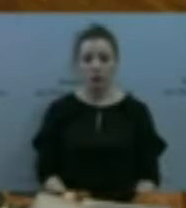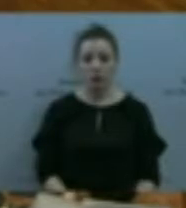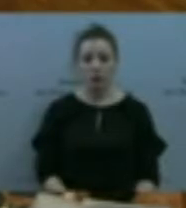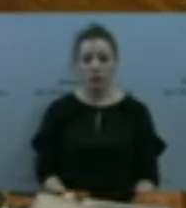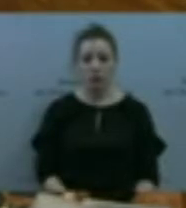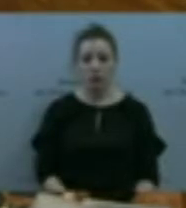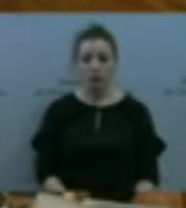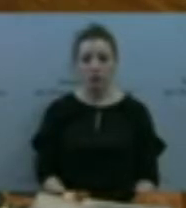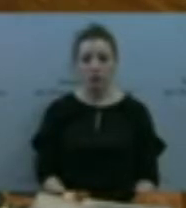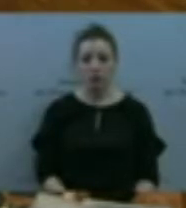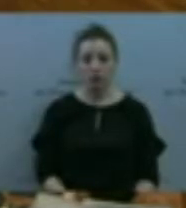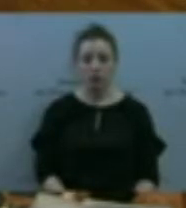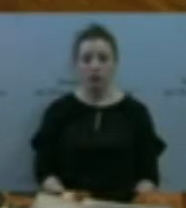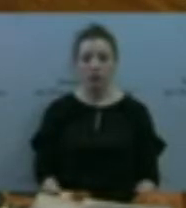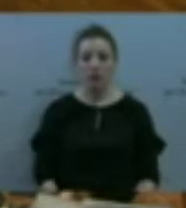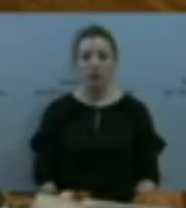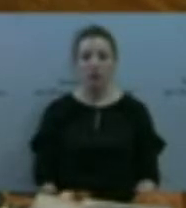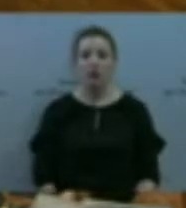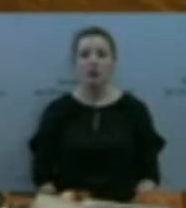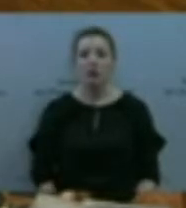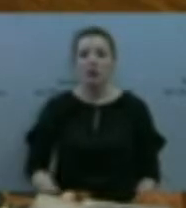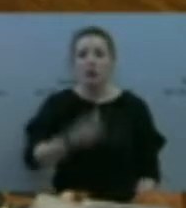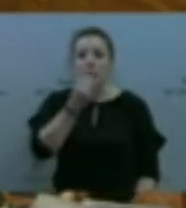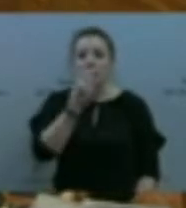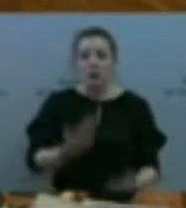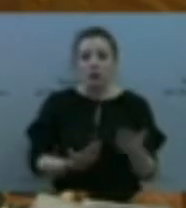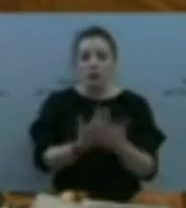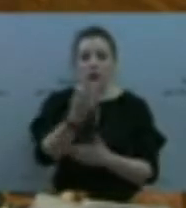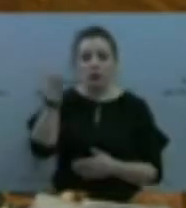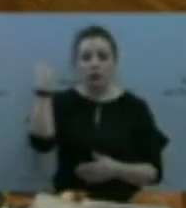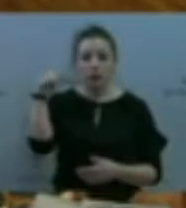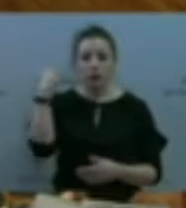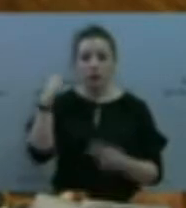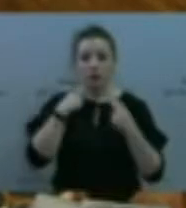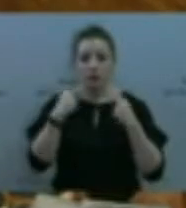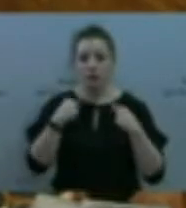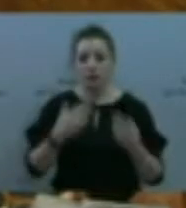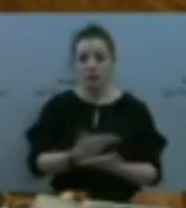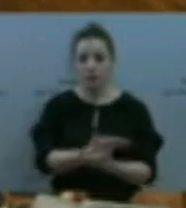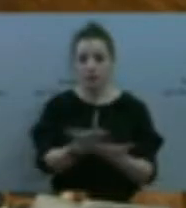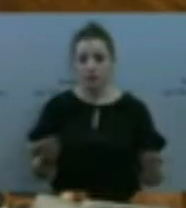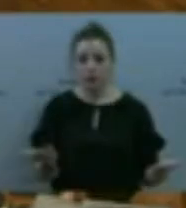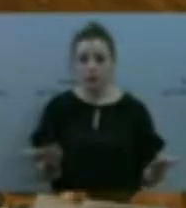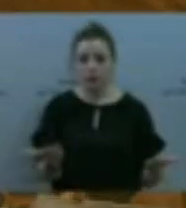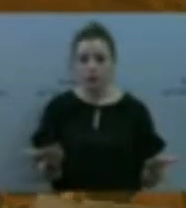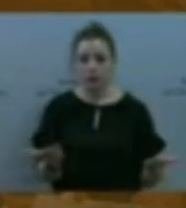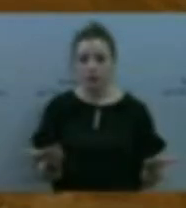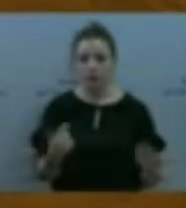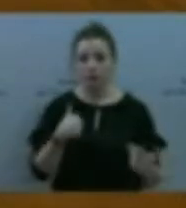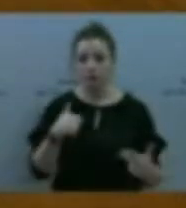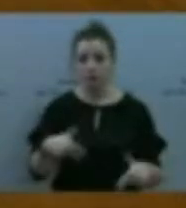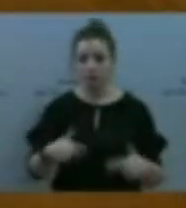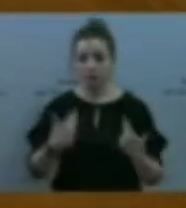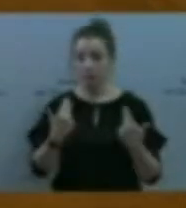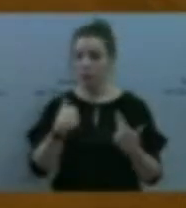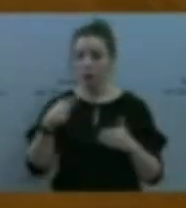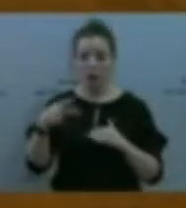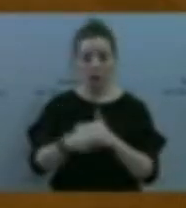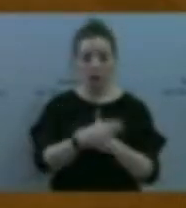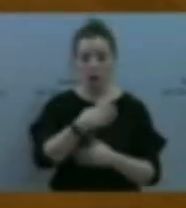Sí, buenos días, señor presidente, señorías. Me van a permitir, no puedo evitar decir respecto al punto anterior, reprochar